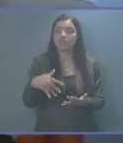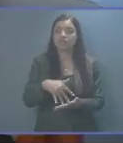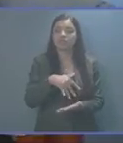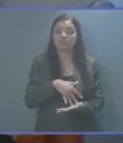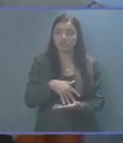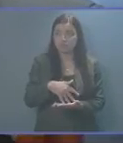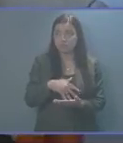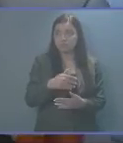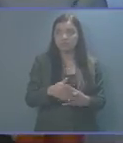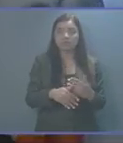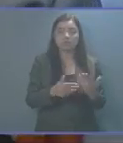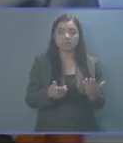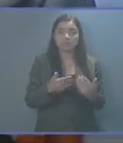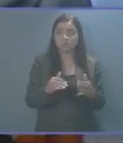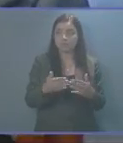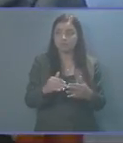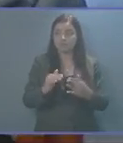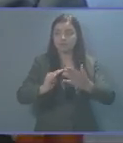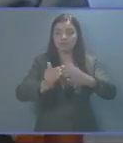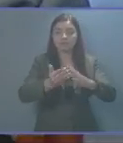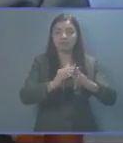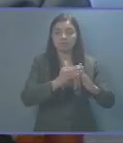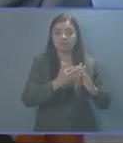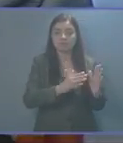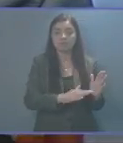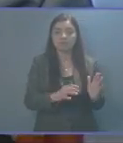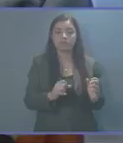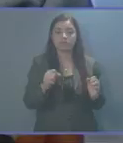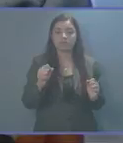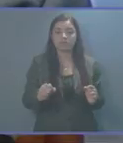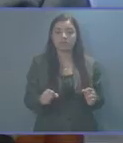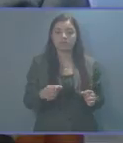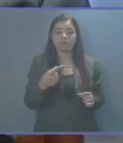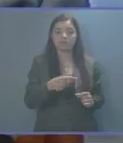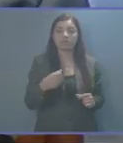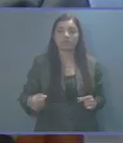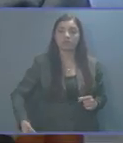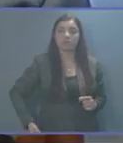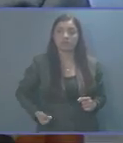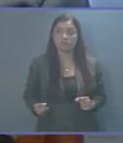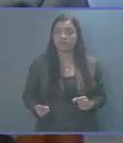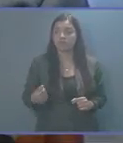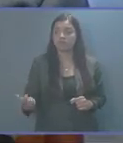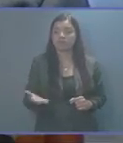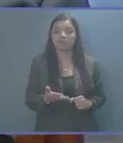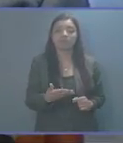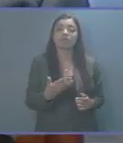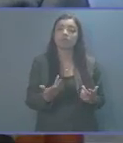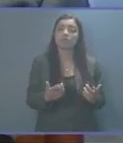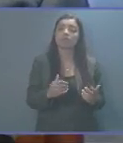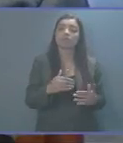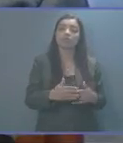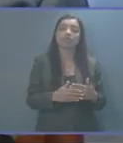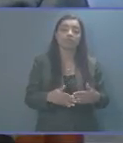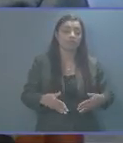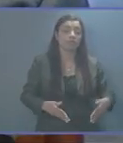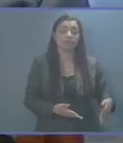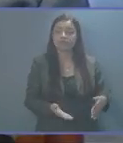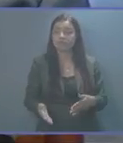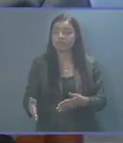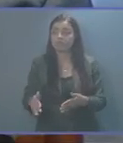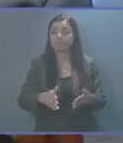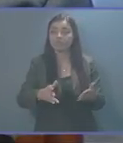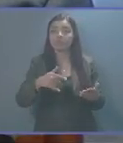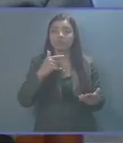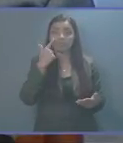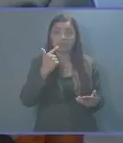de todos esos cantones y caseríos, todos los estudiantes que tienen que transitar por esas calles